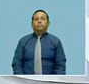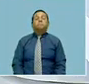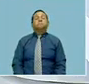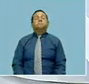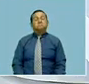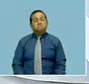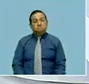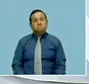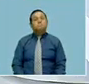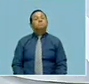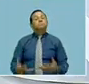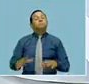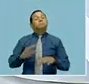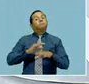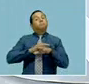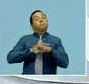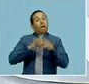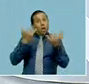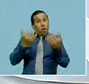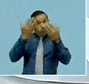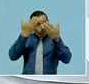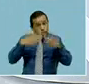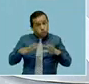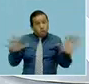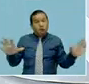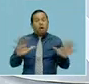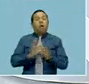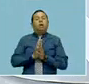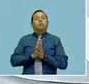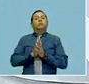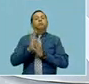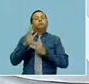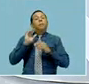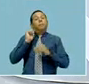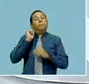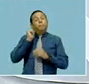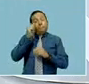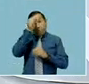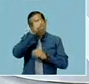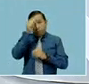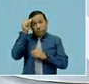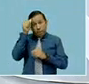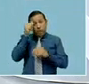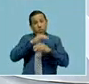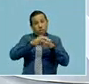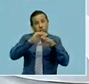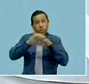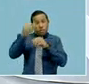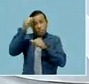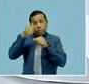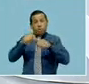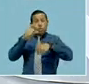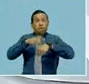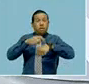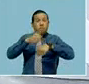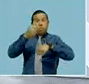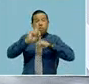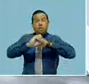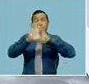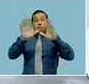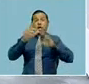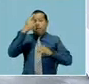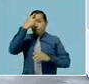Así es, y también los invitamos, finalizando esta emisión estelar, a nuestro programa Puntos de Vista, este domingo a las 10 de la mañana, con los